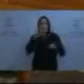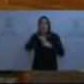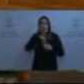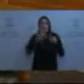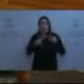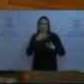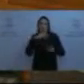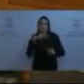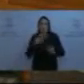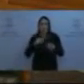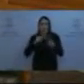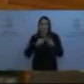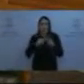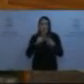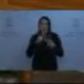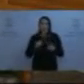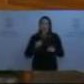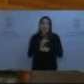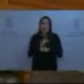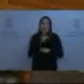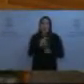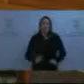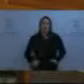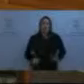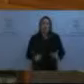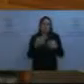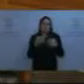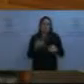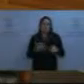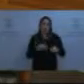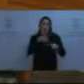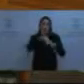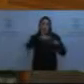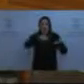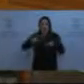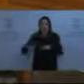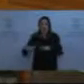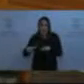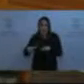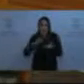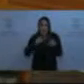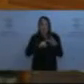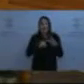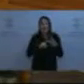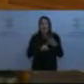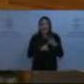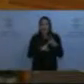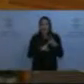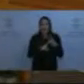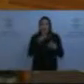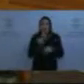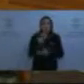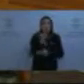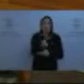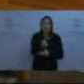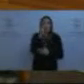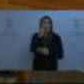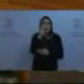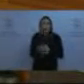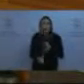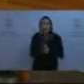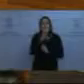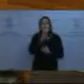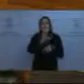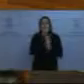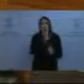jóvenes. Segunda línea comprende subvenciones para gastos corrientes de las sedes de las comunidades asturianas. La tercera, para apoyar los intereses derivados de créditos